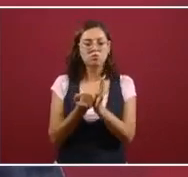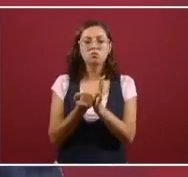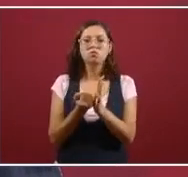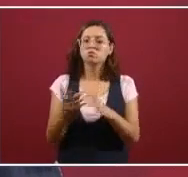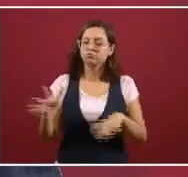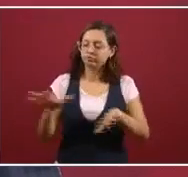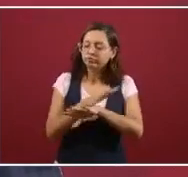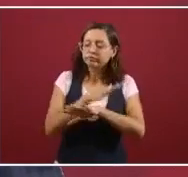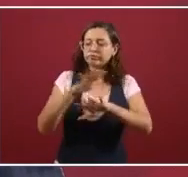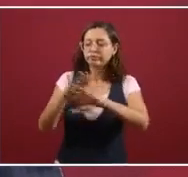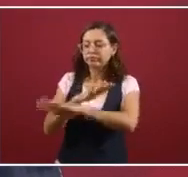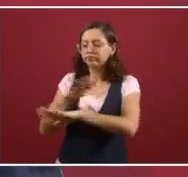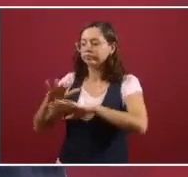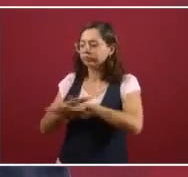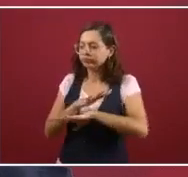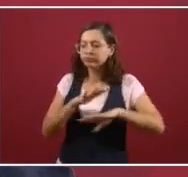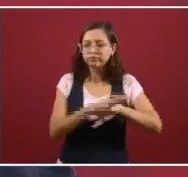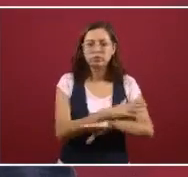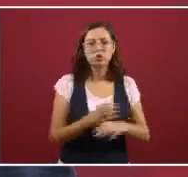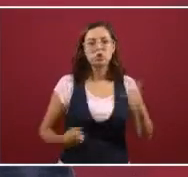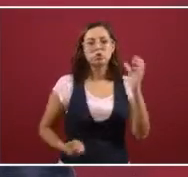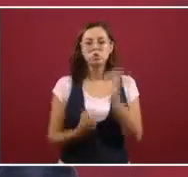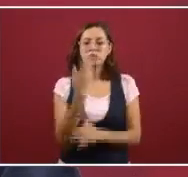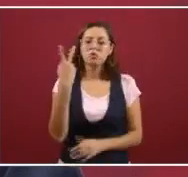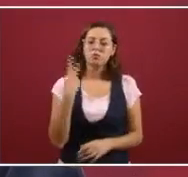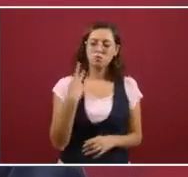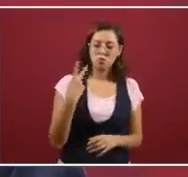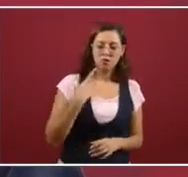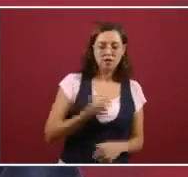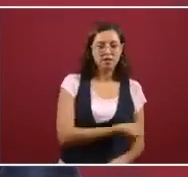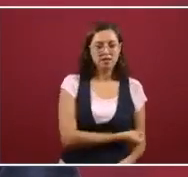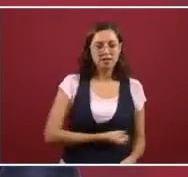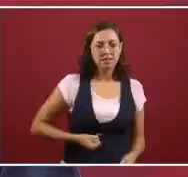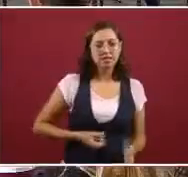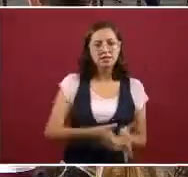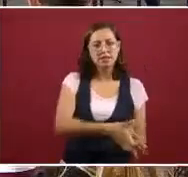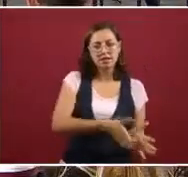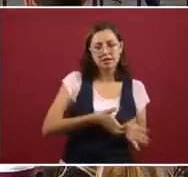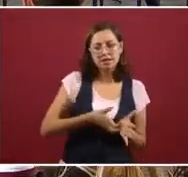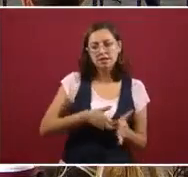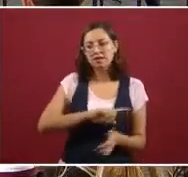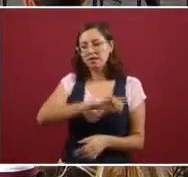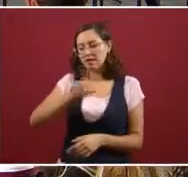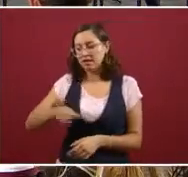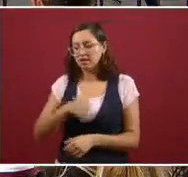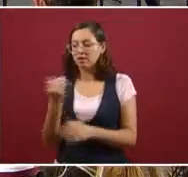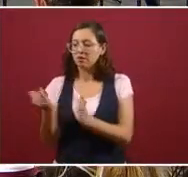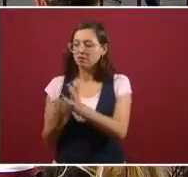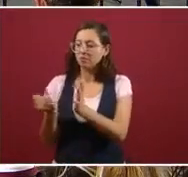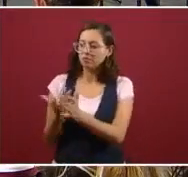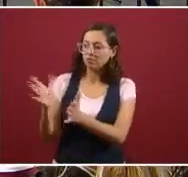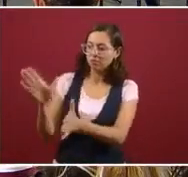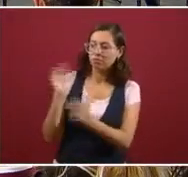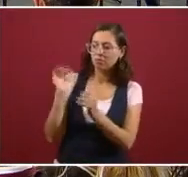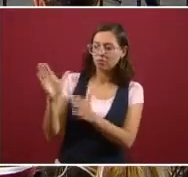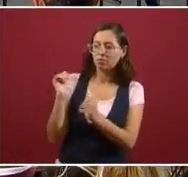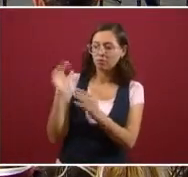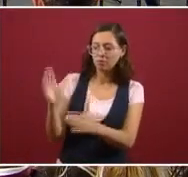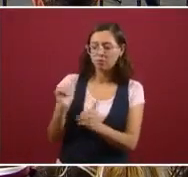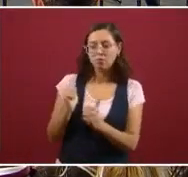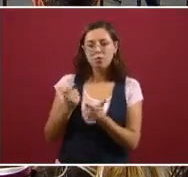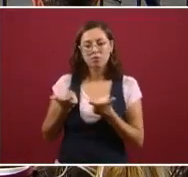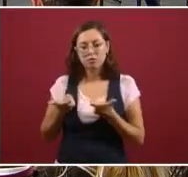construyendo a través de una combinación de políticas de austeridad y una mejora en la administración tributaria, es decir, sin poner impuestos.